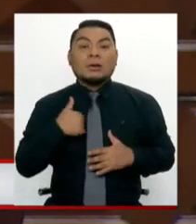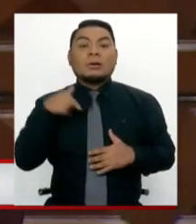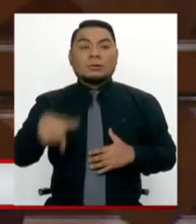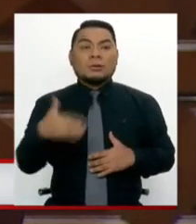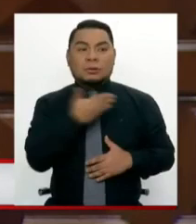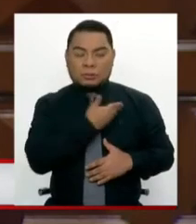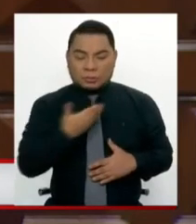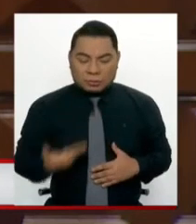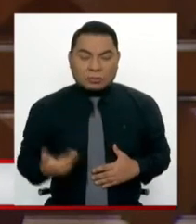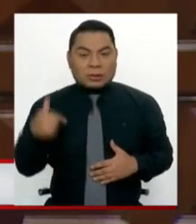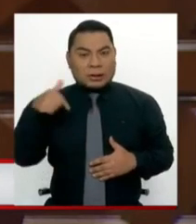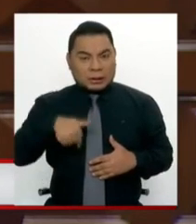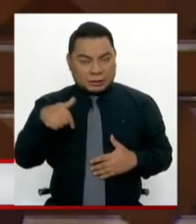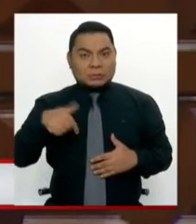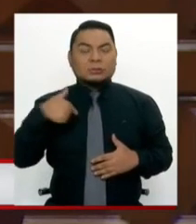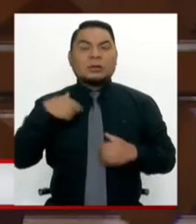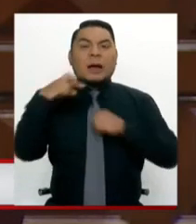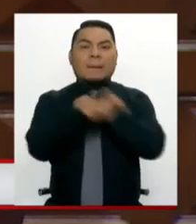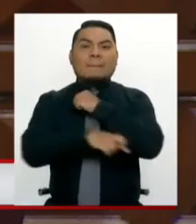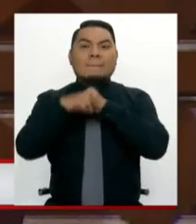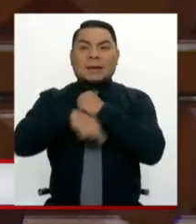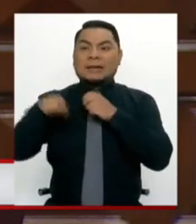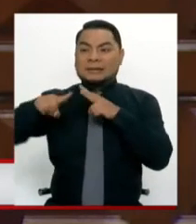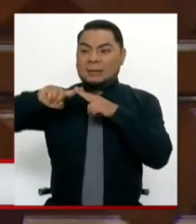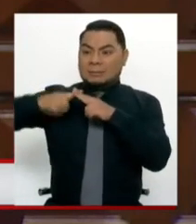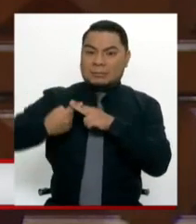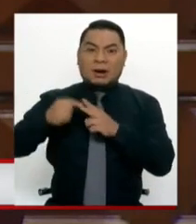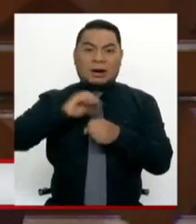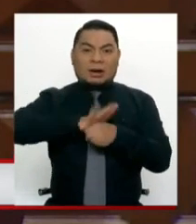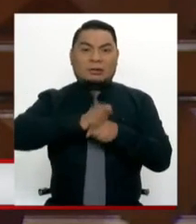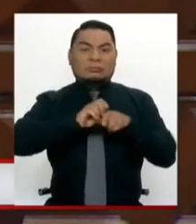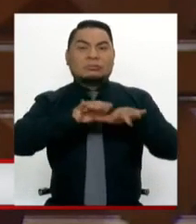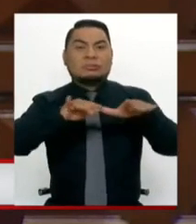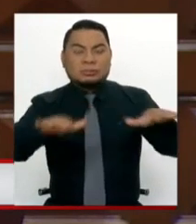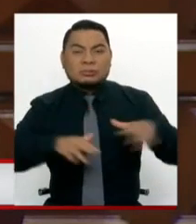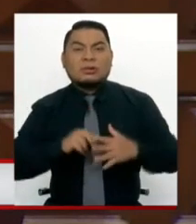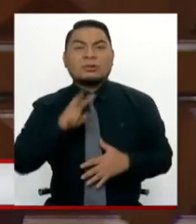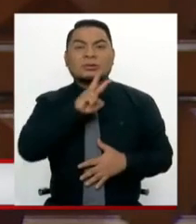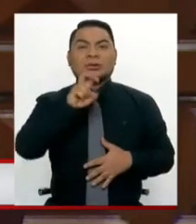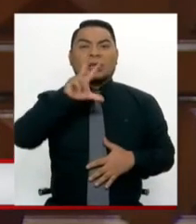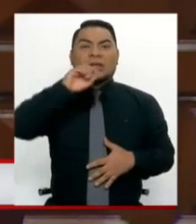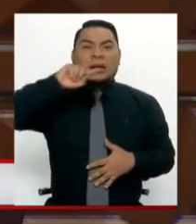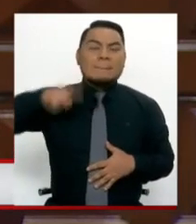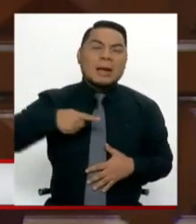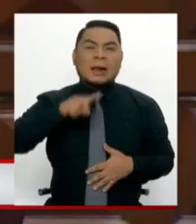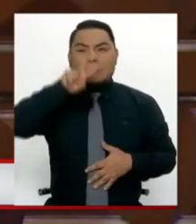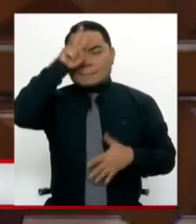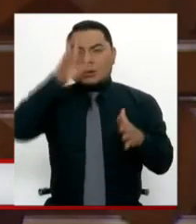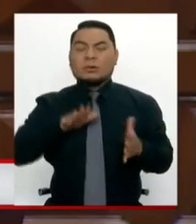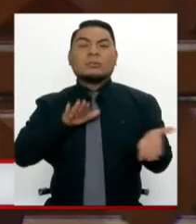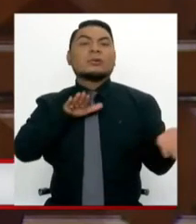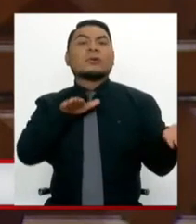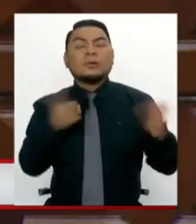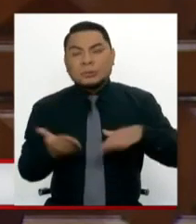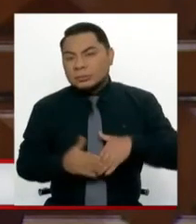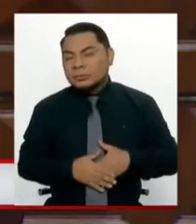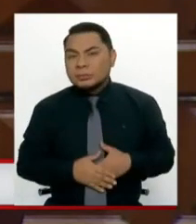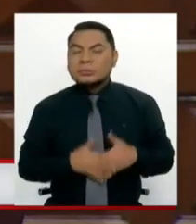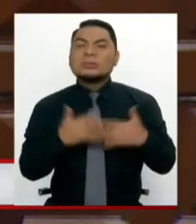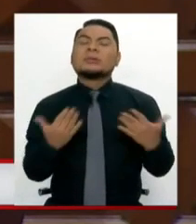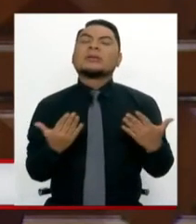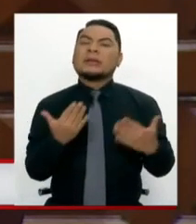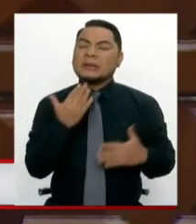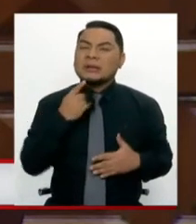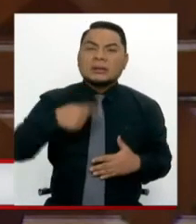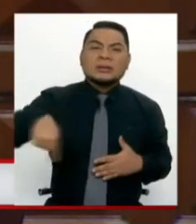país que emerge de la pandemia con más de 230.000 peruanos fallecidos y del disgusto de